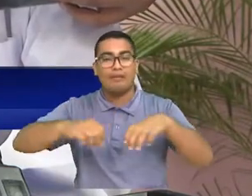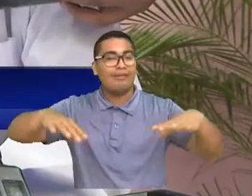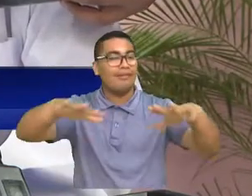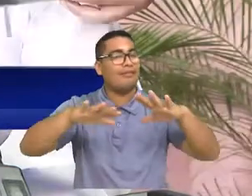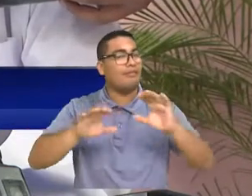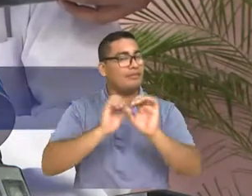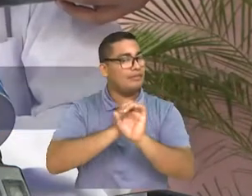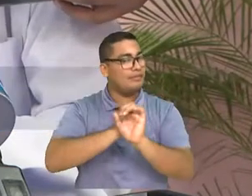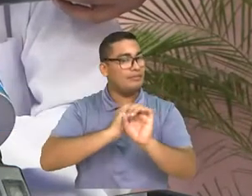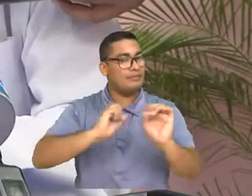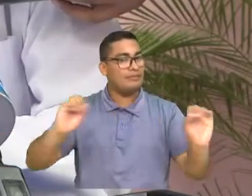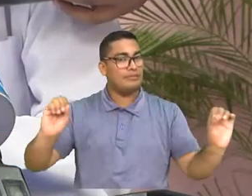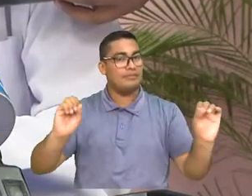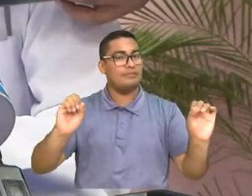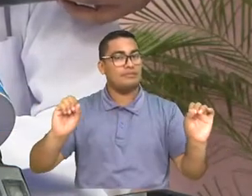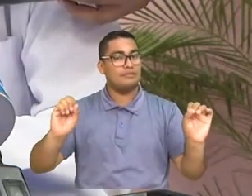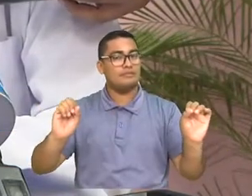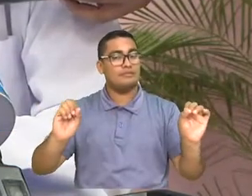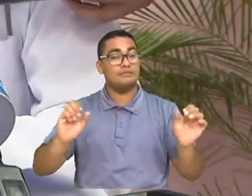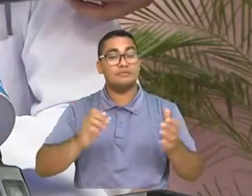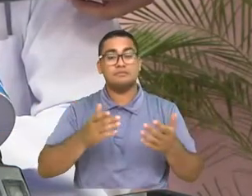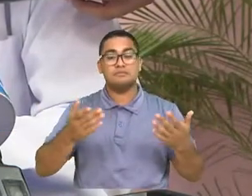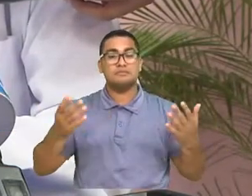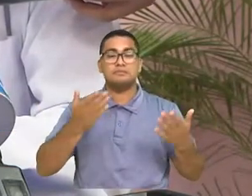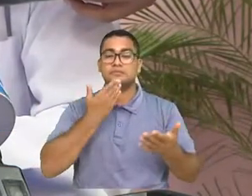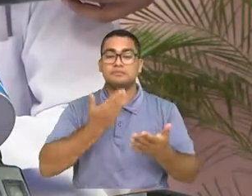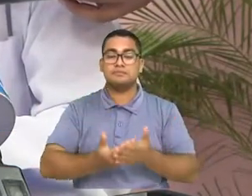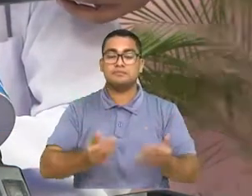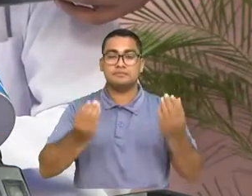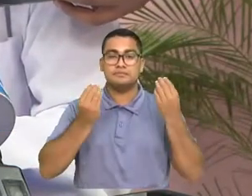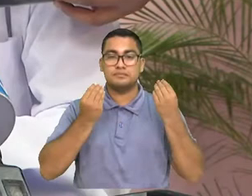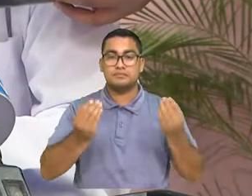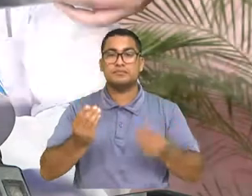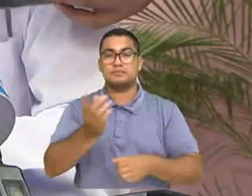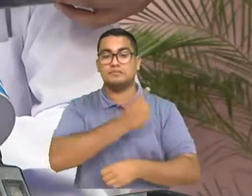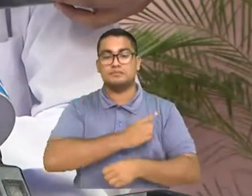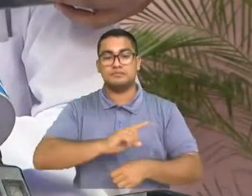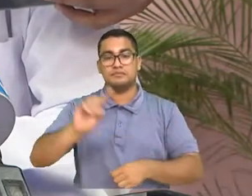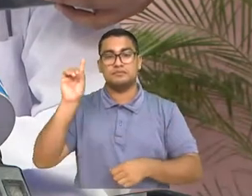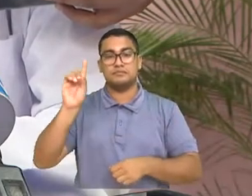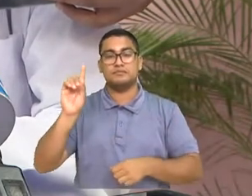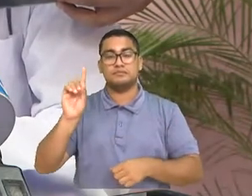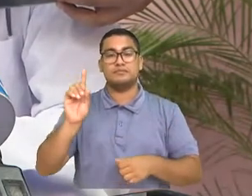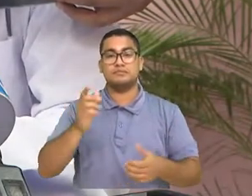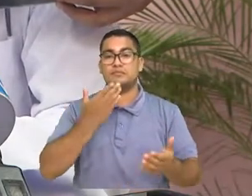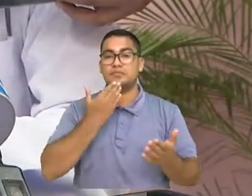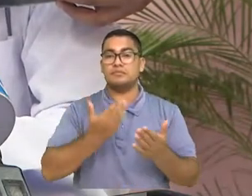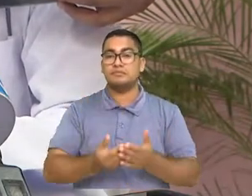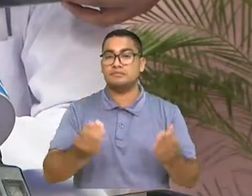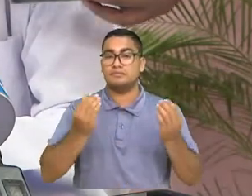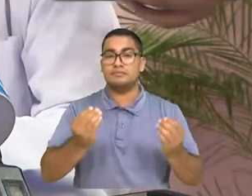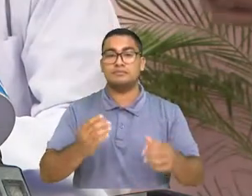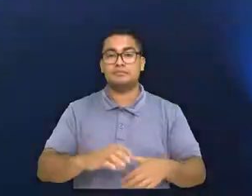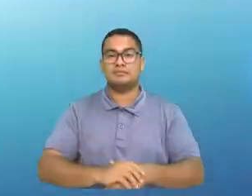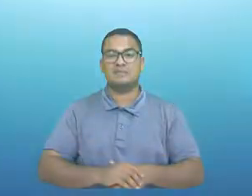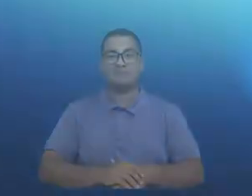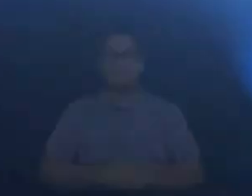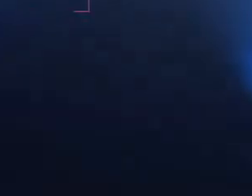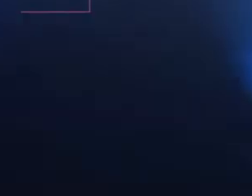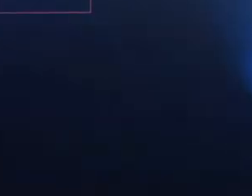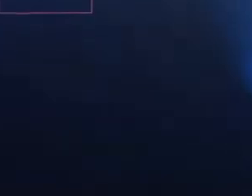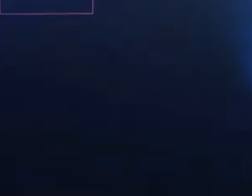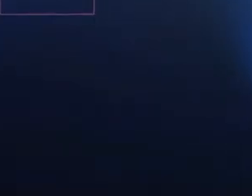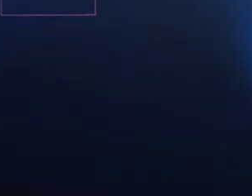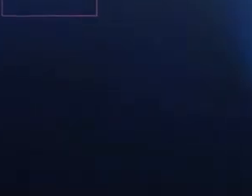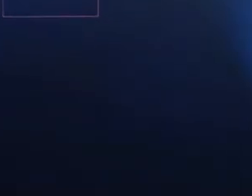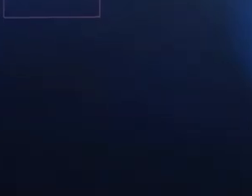local comunitaria. Todo gracias infinitas a Dios. Muchas gracias.